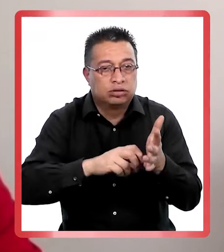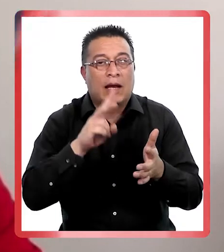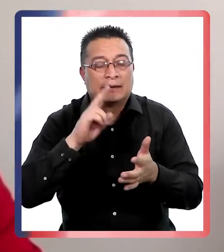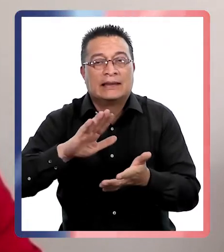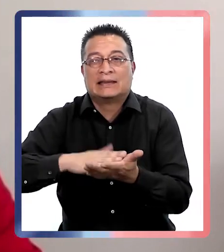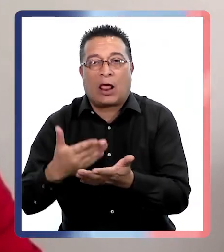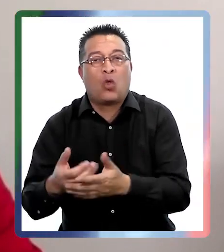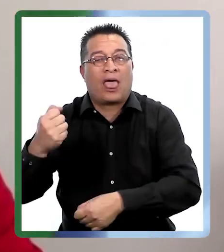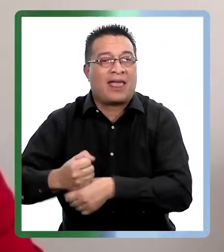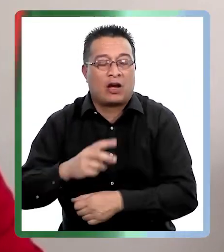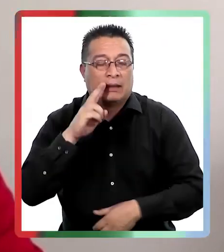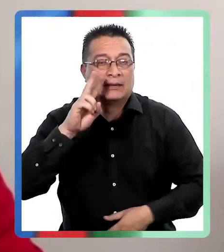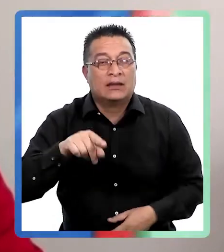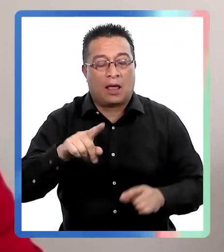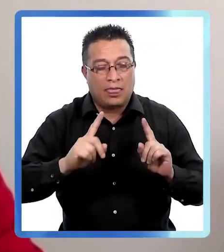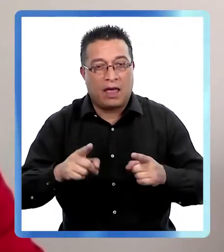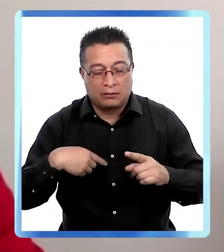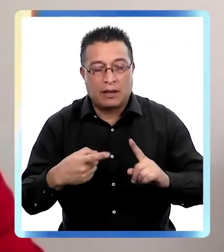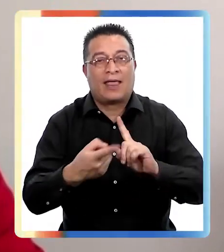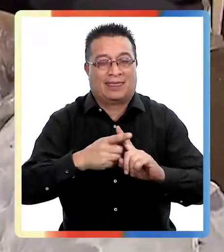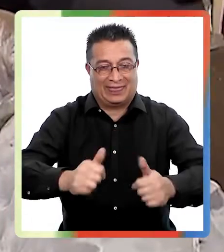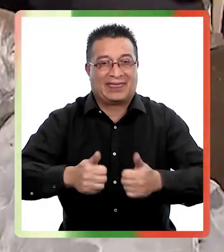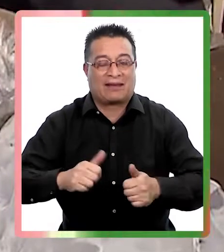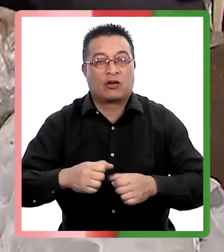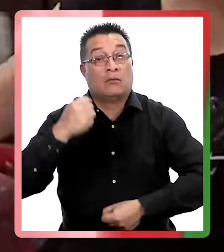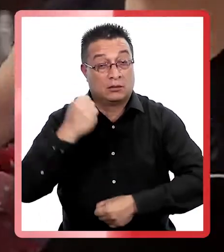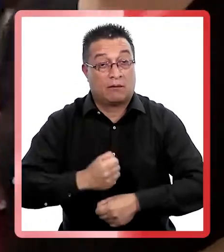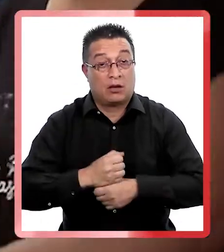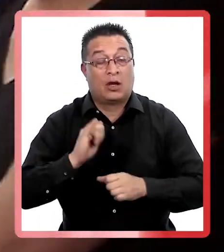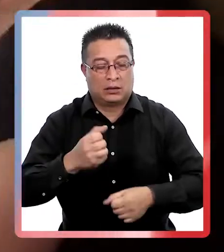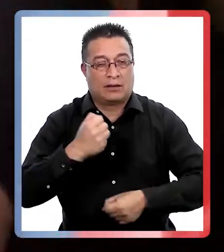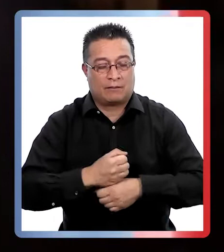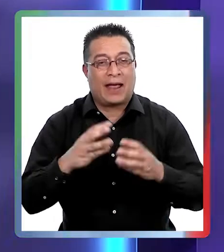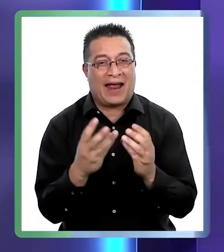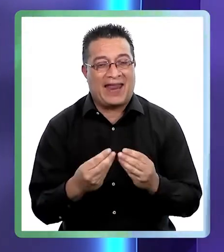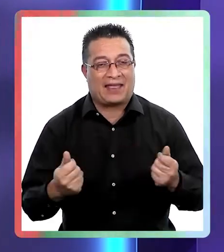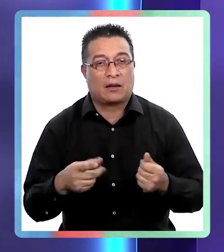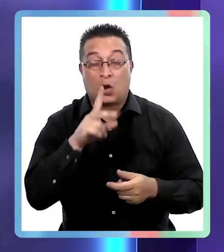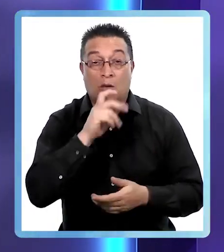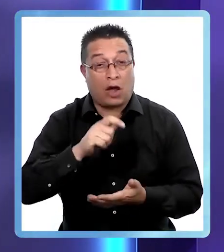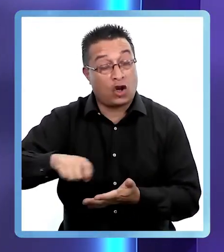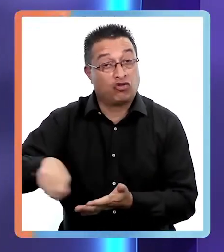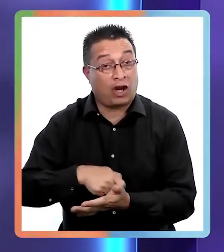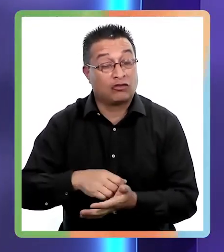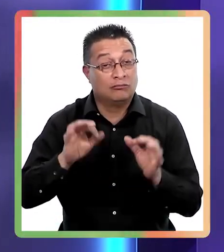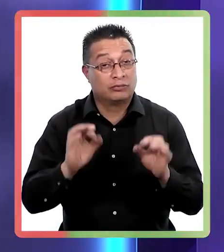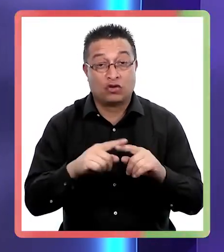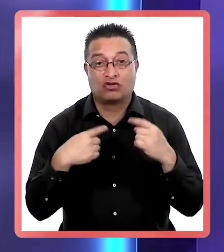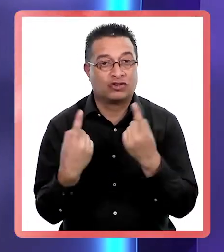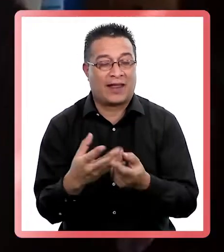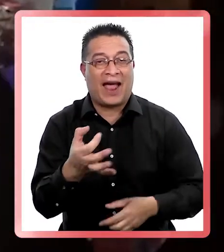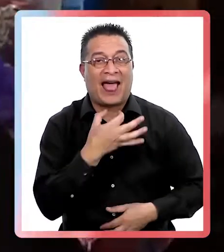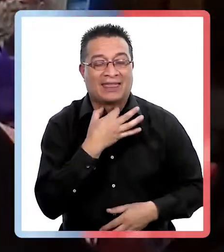y salud en el trabajo, y tenemos entonces que abordar ambos desafíos, empleo y empleo de calidad. Con un contrato, ¿verdad? Con todas las